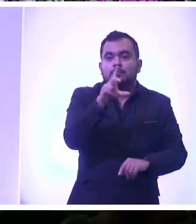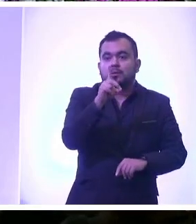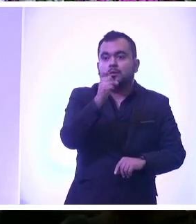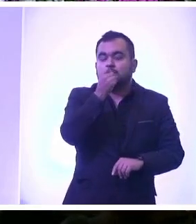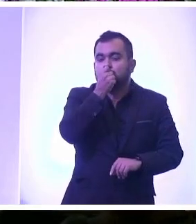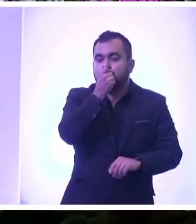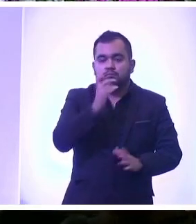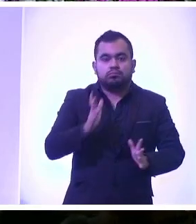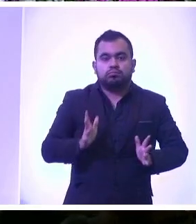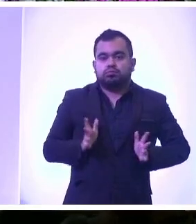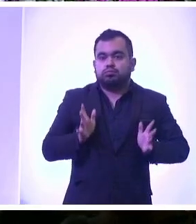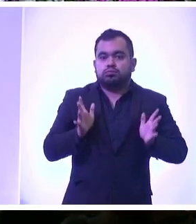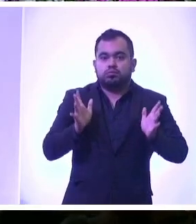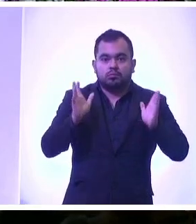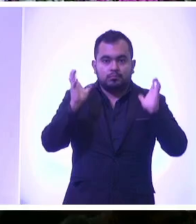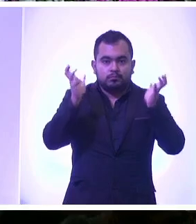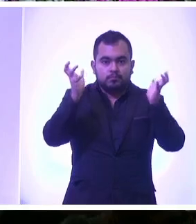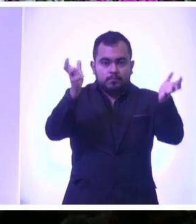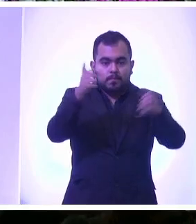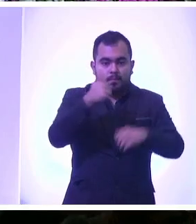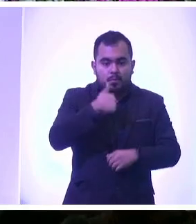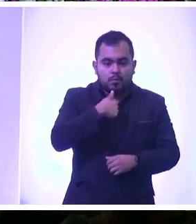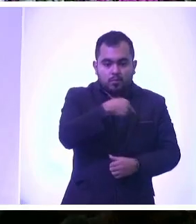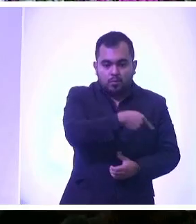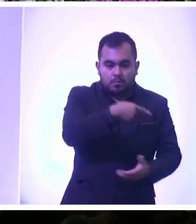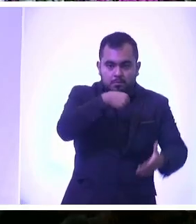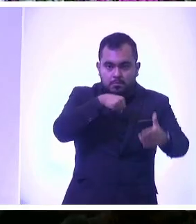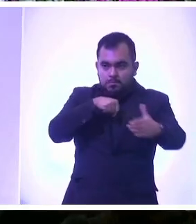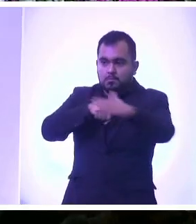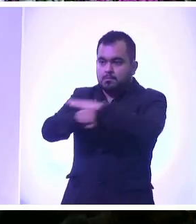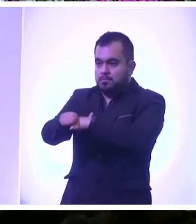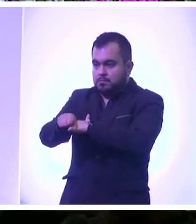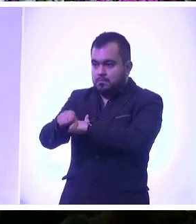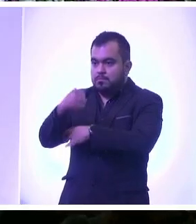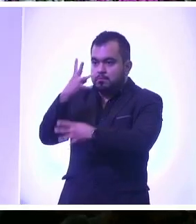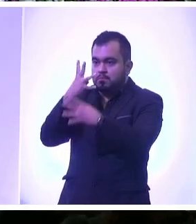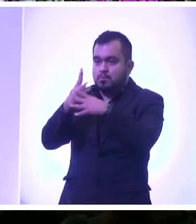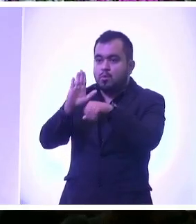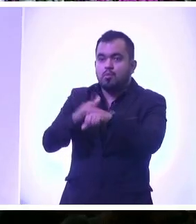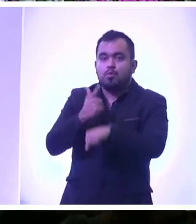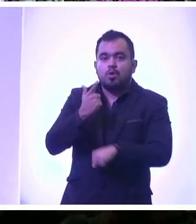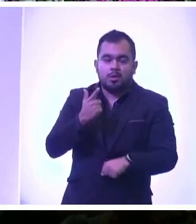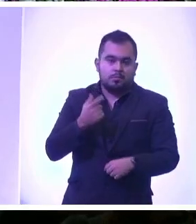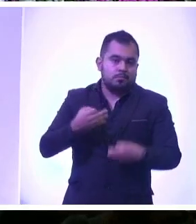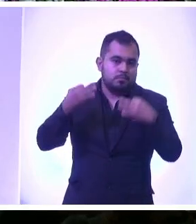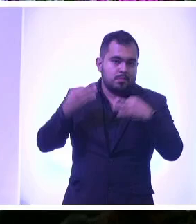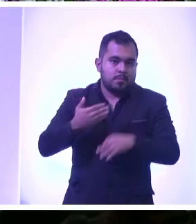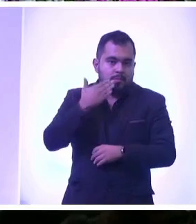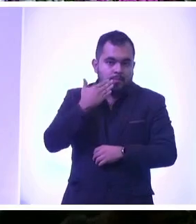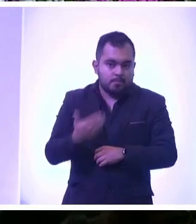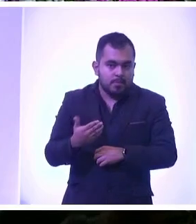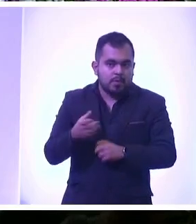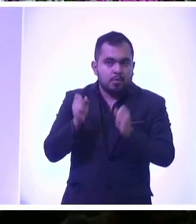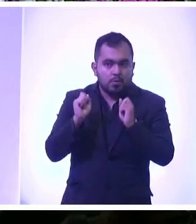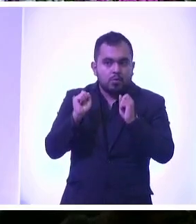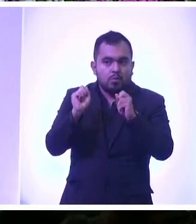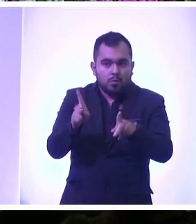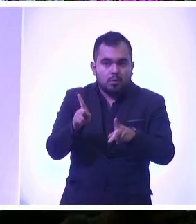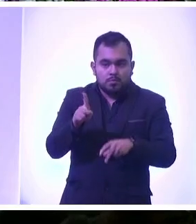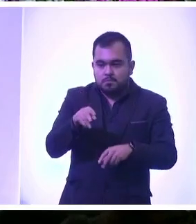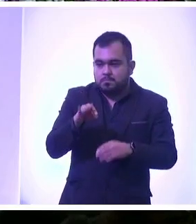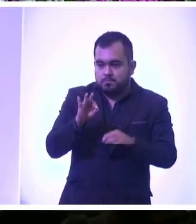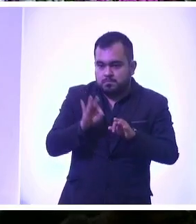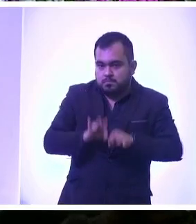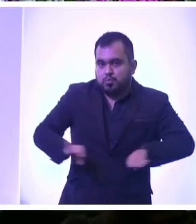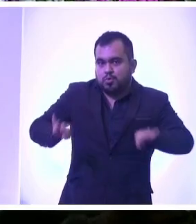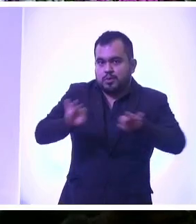patrulla y se llevó al cuat estee Y sí lo metieron al bote porque se se llevó un procedimiento adecuado Ah okay hoy vale la pena pagar